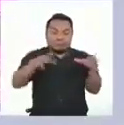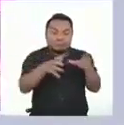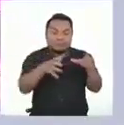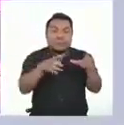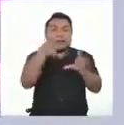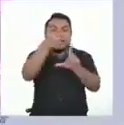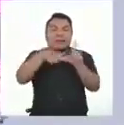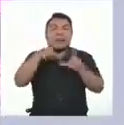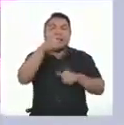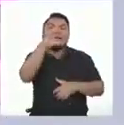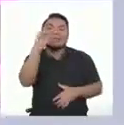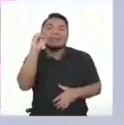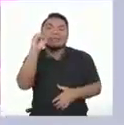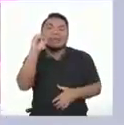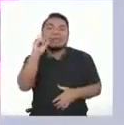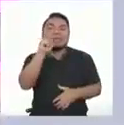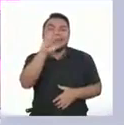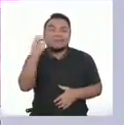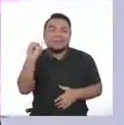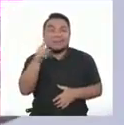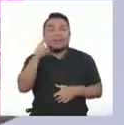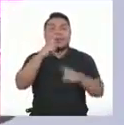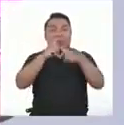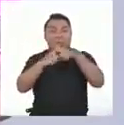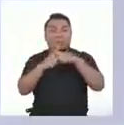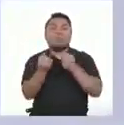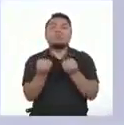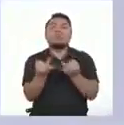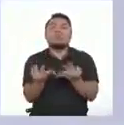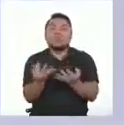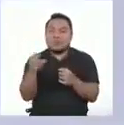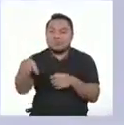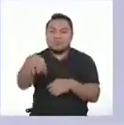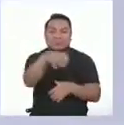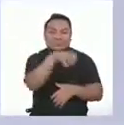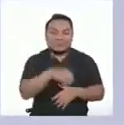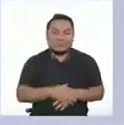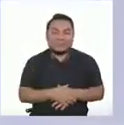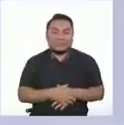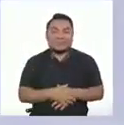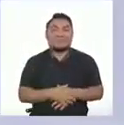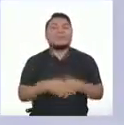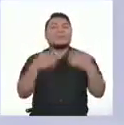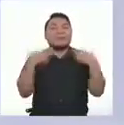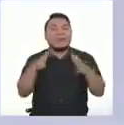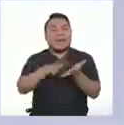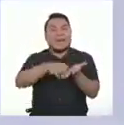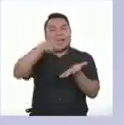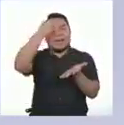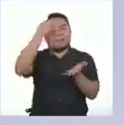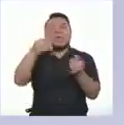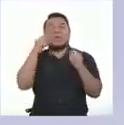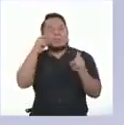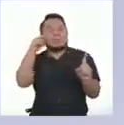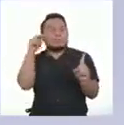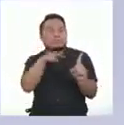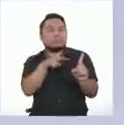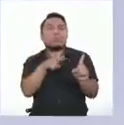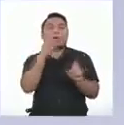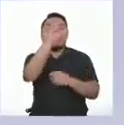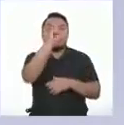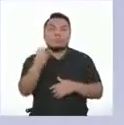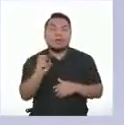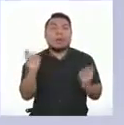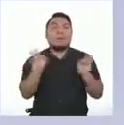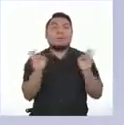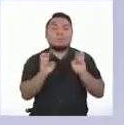entre 100 y luego multiplicarla por el número del porcentaje. Finalmente hemos aprendido cómo identificar los porcentajes